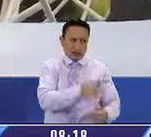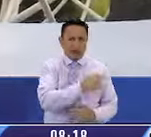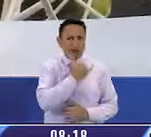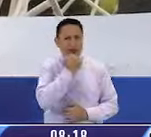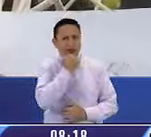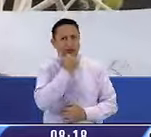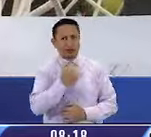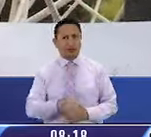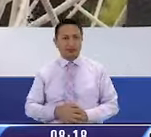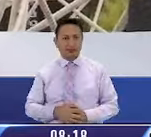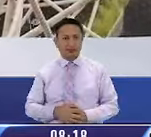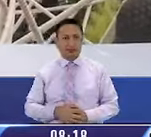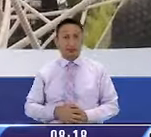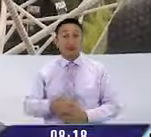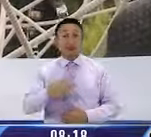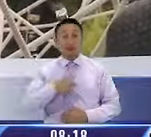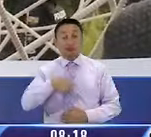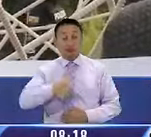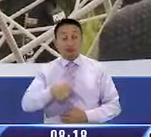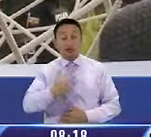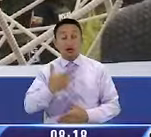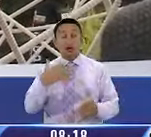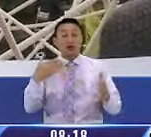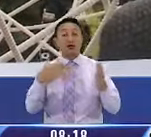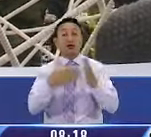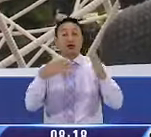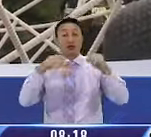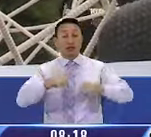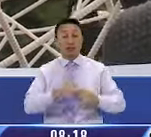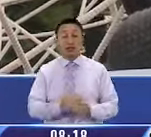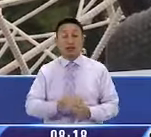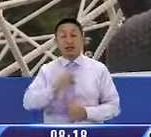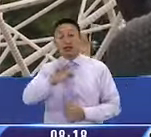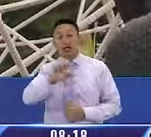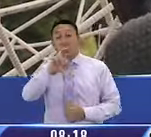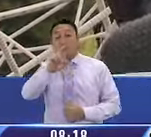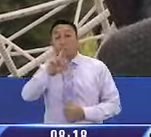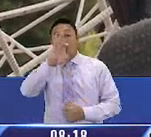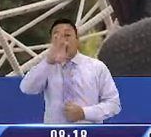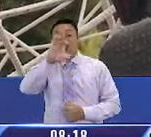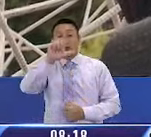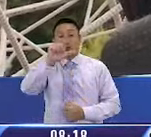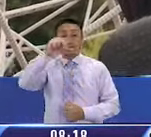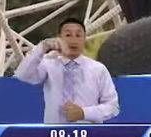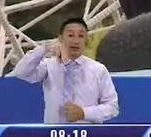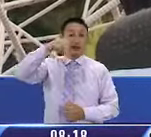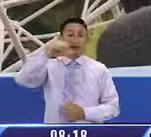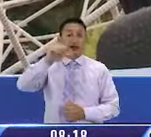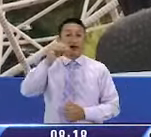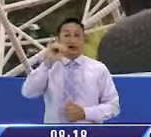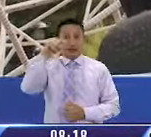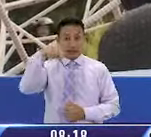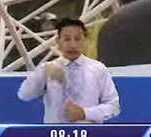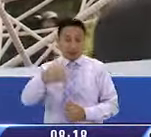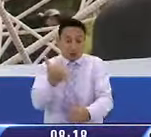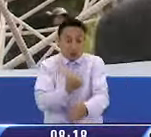Y protestar por las eutanasias que ha estado realizando la Unidad de Bienestar Animal en contra de los